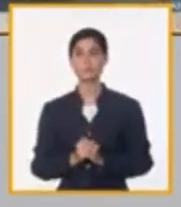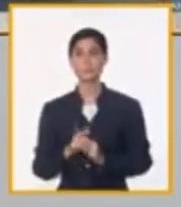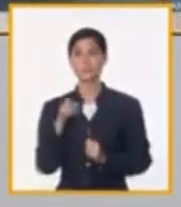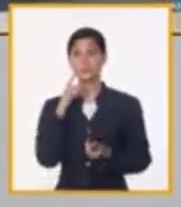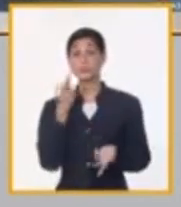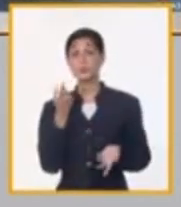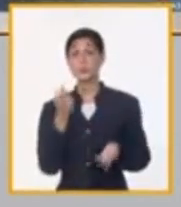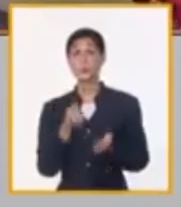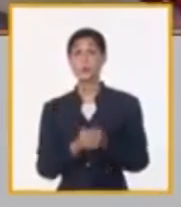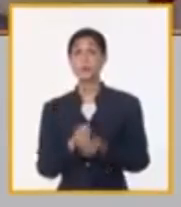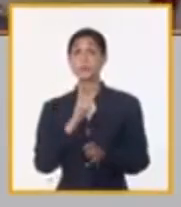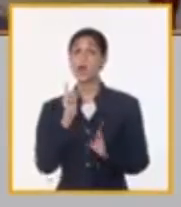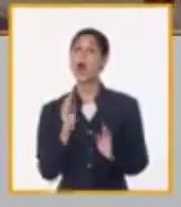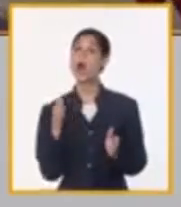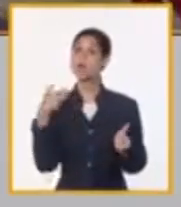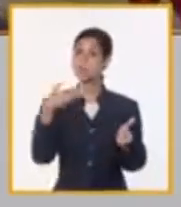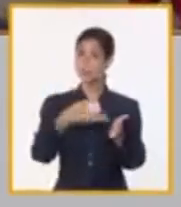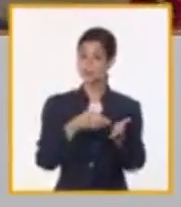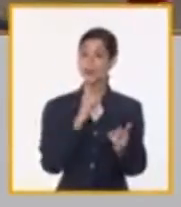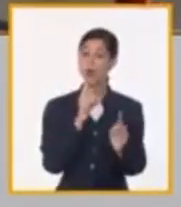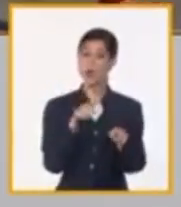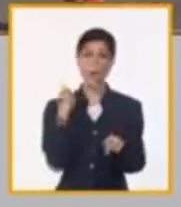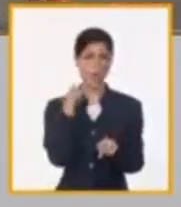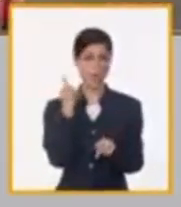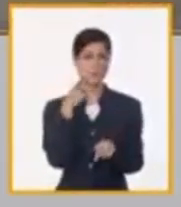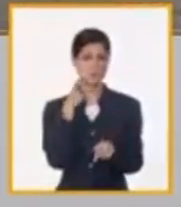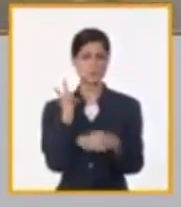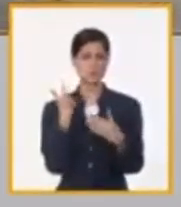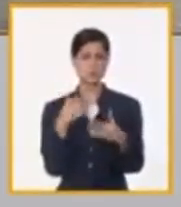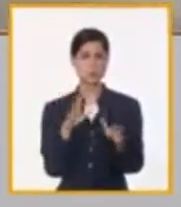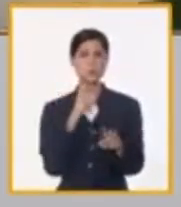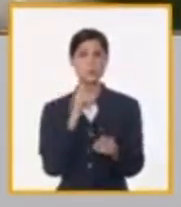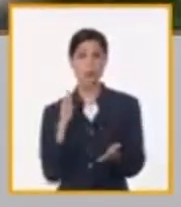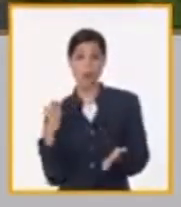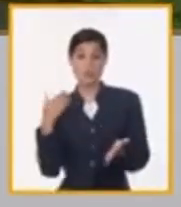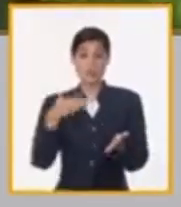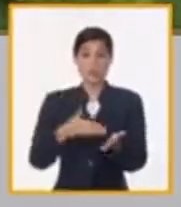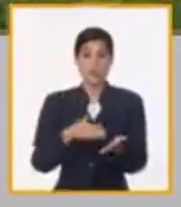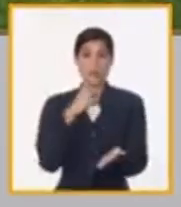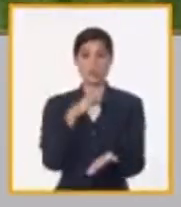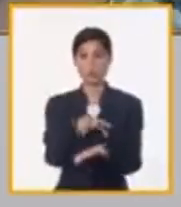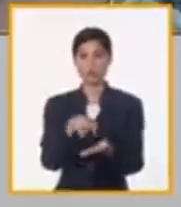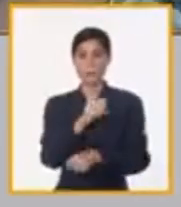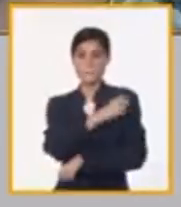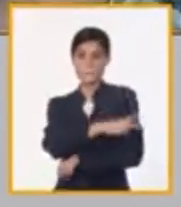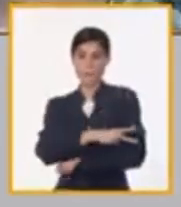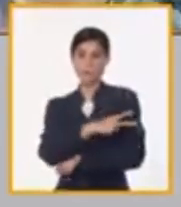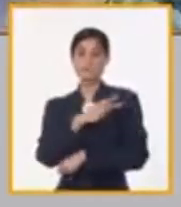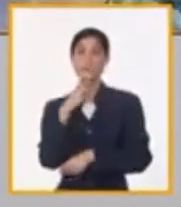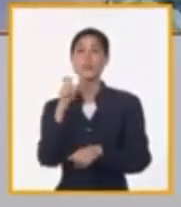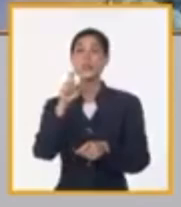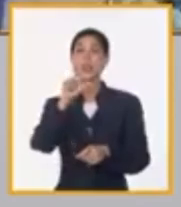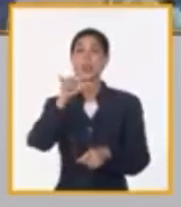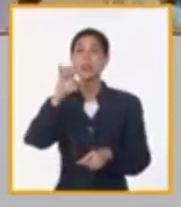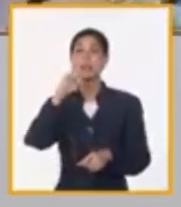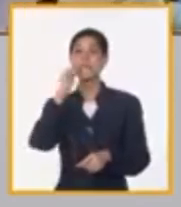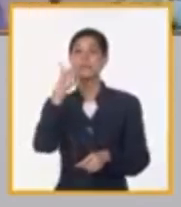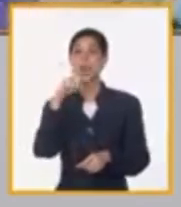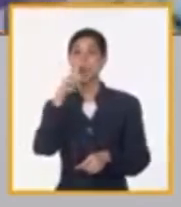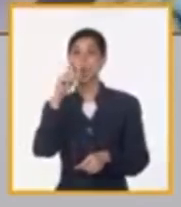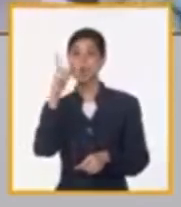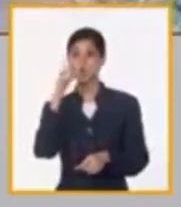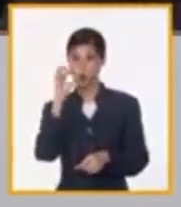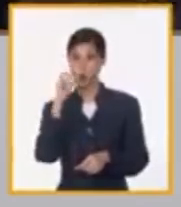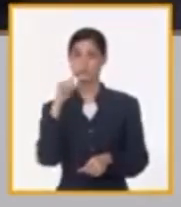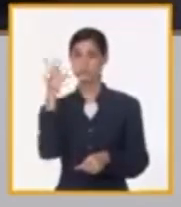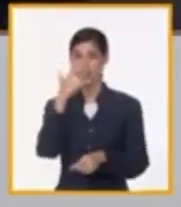Tú sabes que estuve allí varios años y cuando yo llegué al Líbano por primera vez la una de mis primeras reuniones con los dirigentes